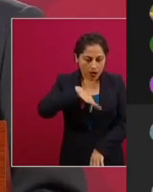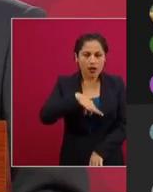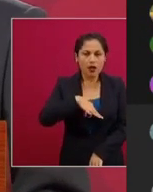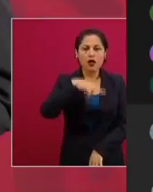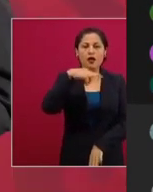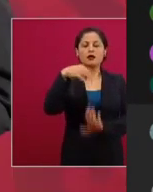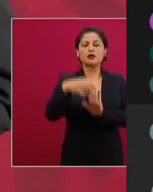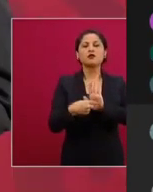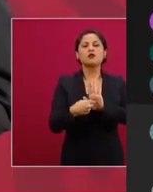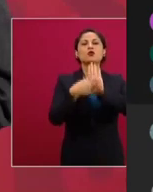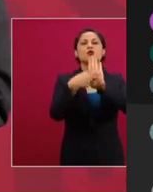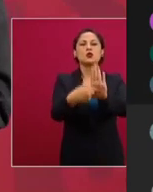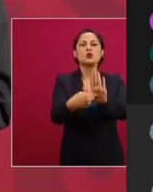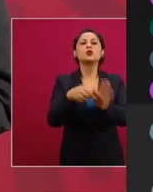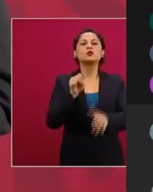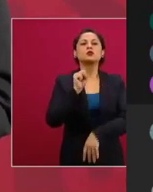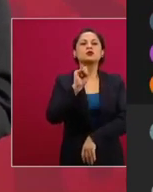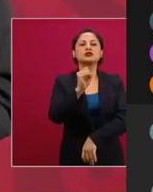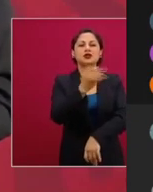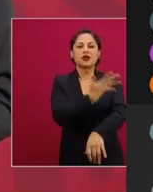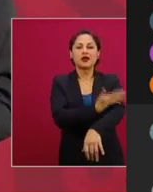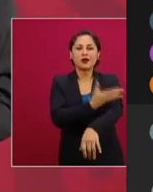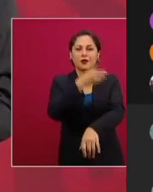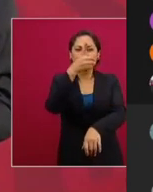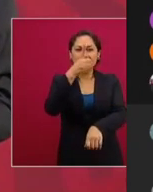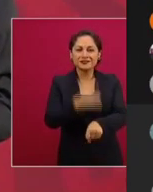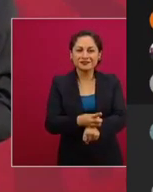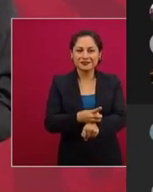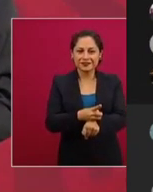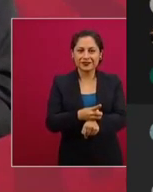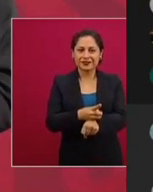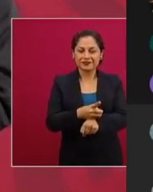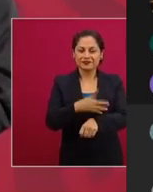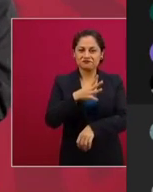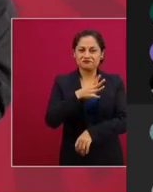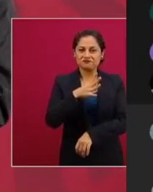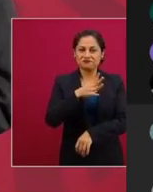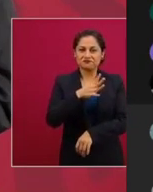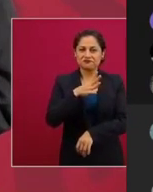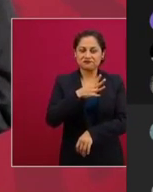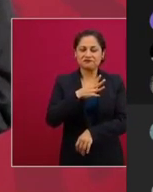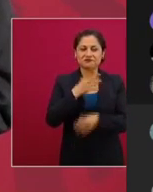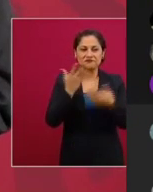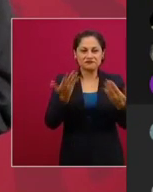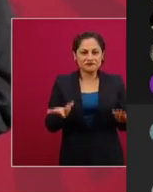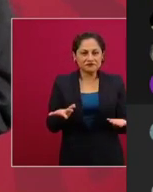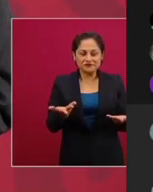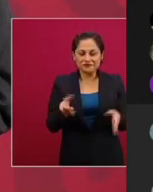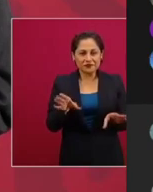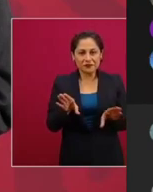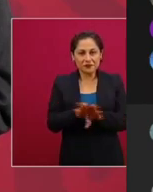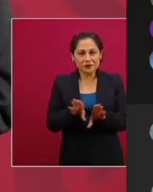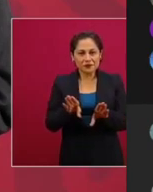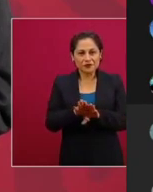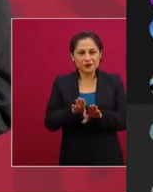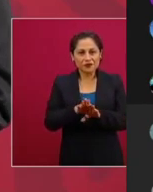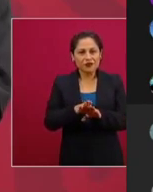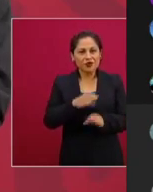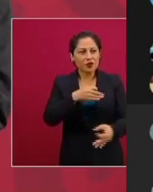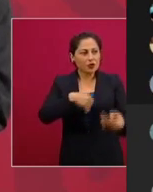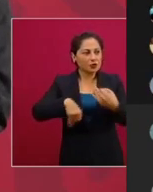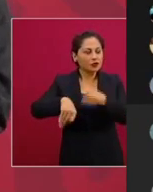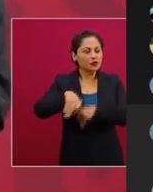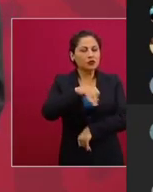julio. Eso es todo. ¿Dónde se pone el like? Pues ahí donde está el like. O sea, al presidente sí le ponen like y a mí no me ponen, no puede ser.